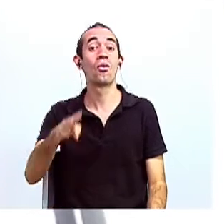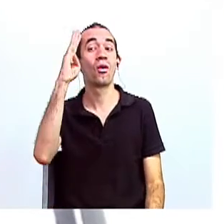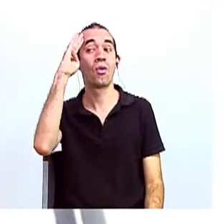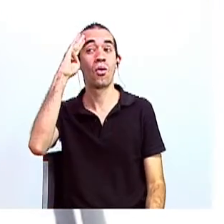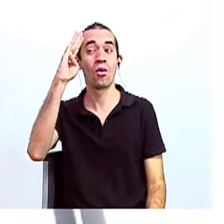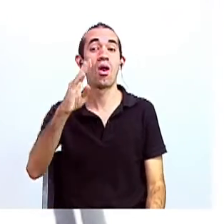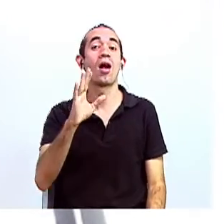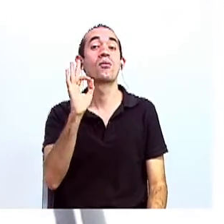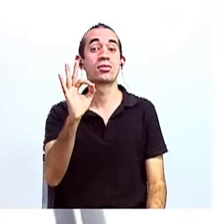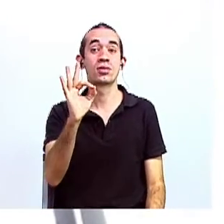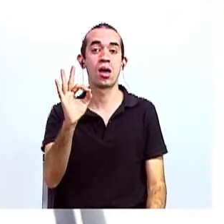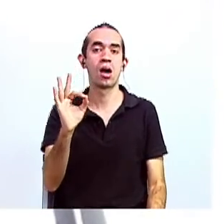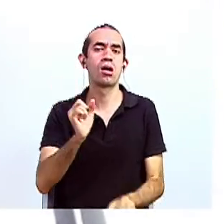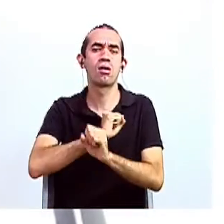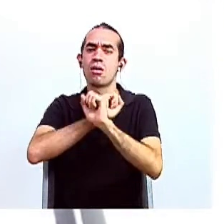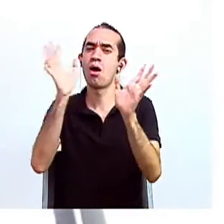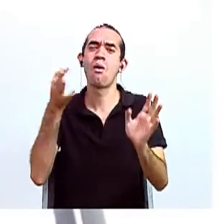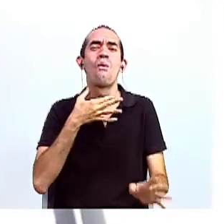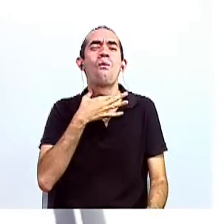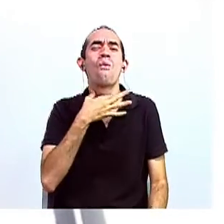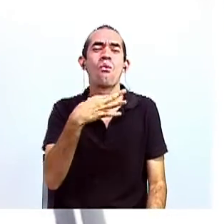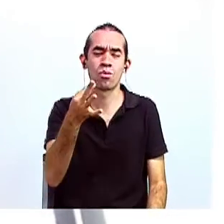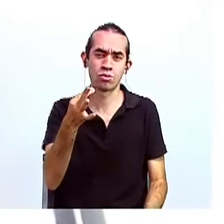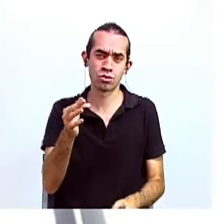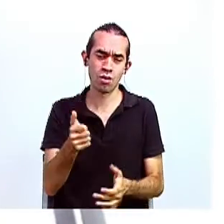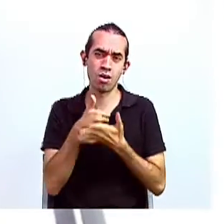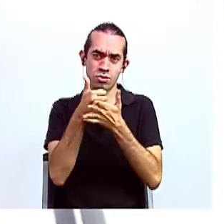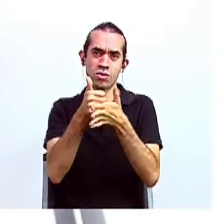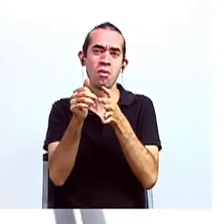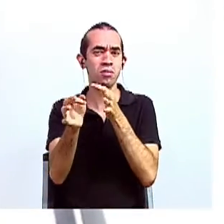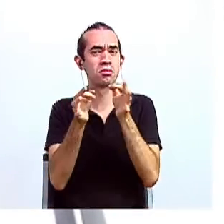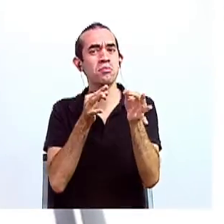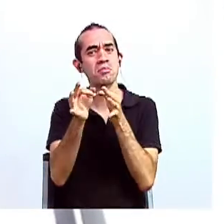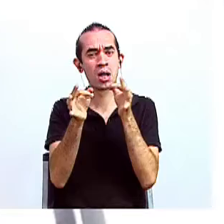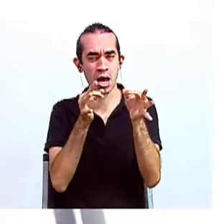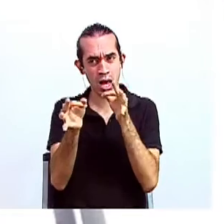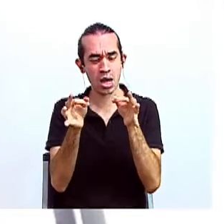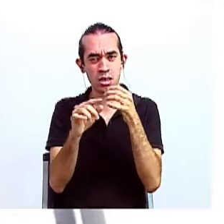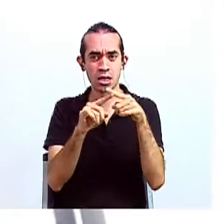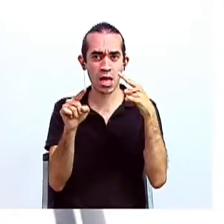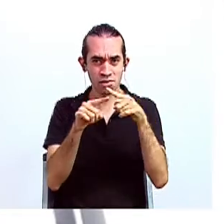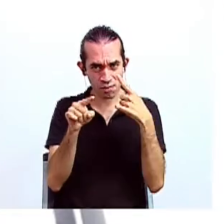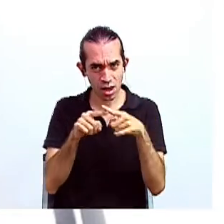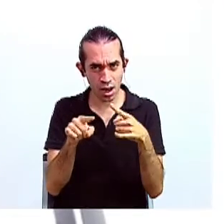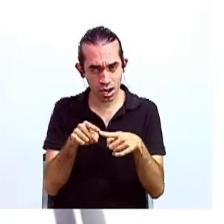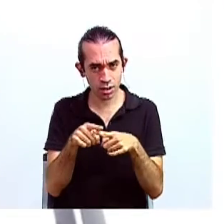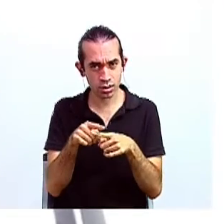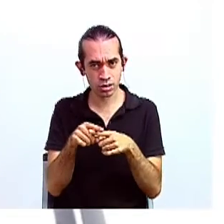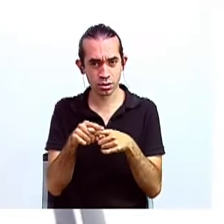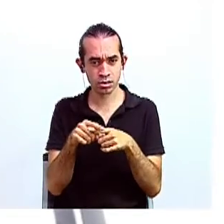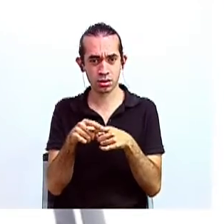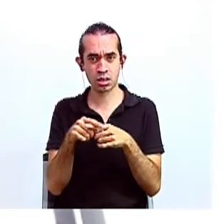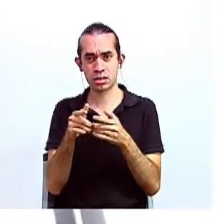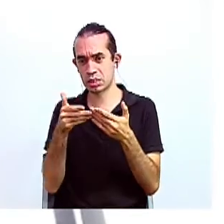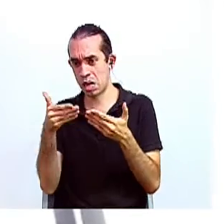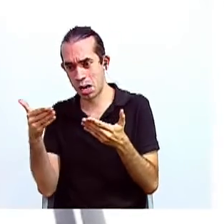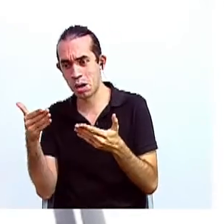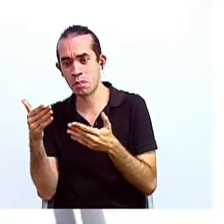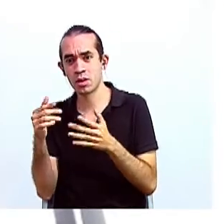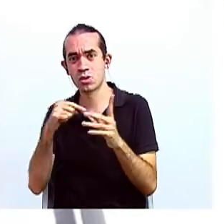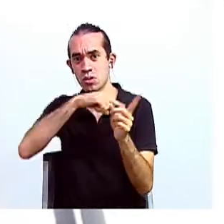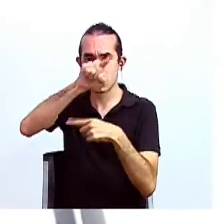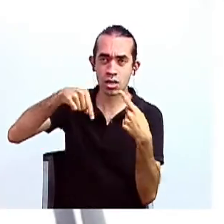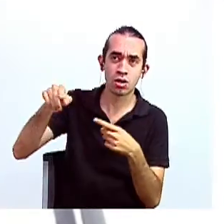tal? Claro, con todo gusto te ayudo a explicar los elementos que cumplen ciclos biogeoquímicos.